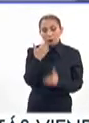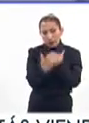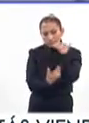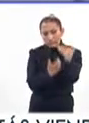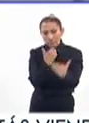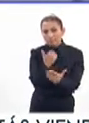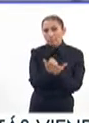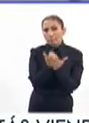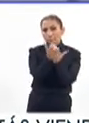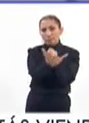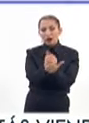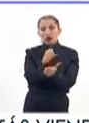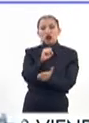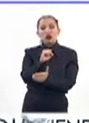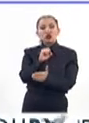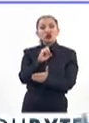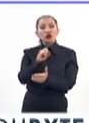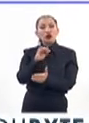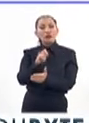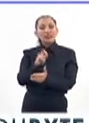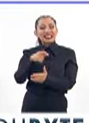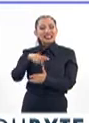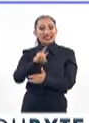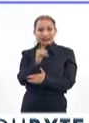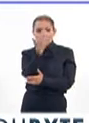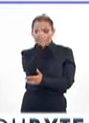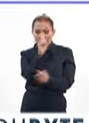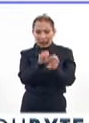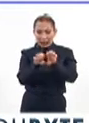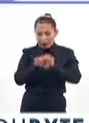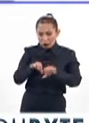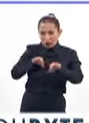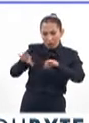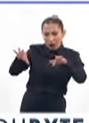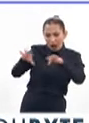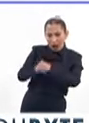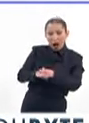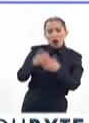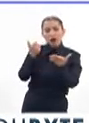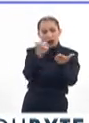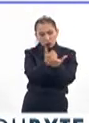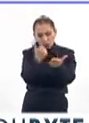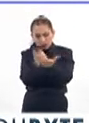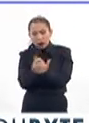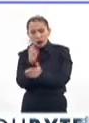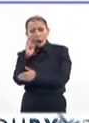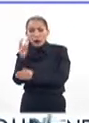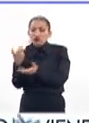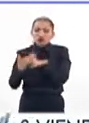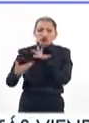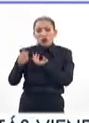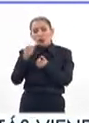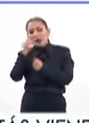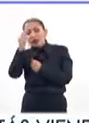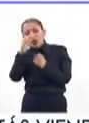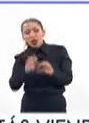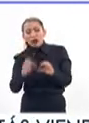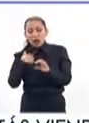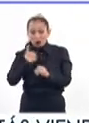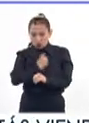las soft skills que le llaman, la de trabajo en equipo, de trabajo colaborativo, de poder enfrentar nuevas